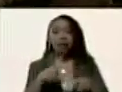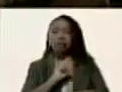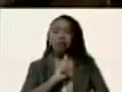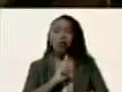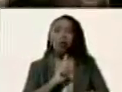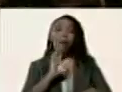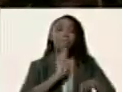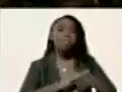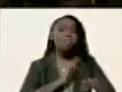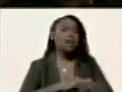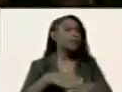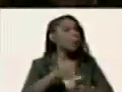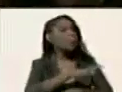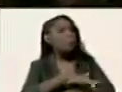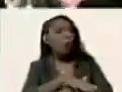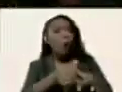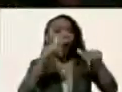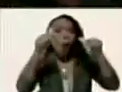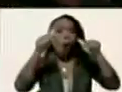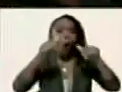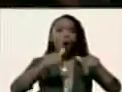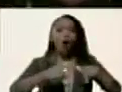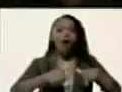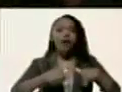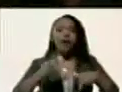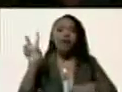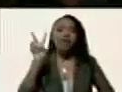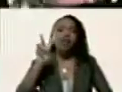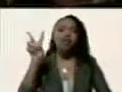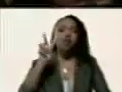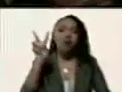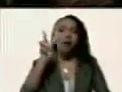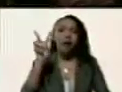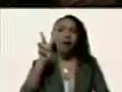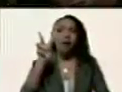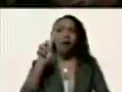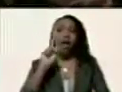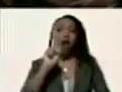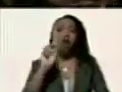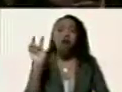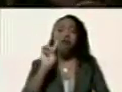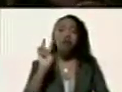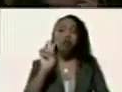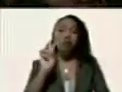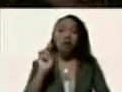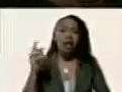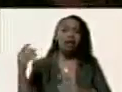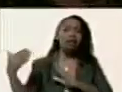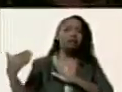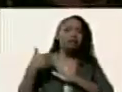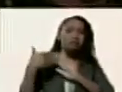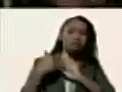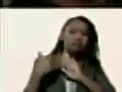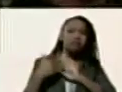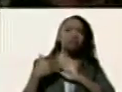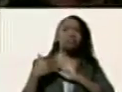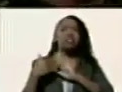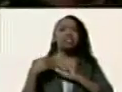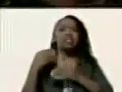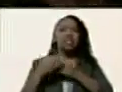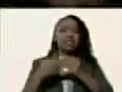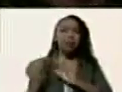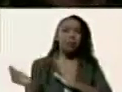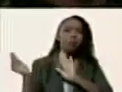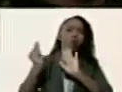Sucede hoy en Venezuela, en una Venezuela acosada, asediada, a la que se le pretende